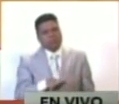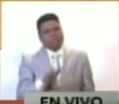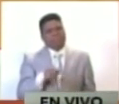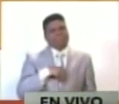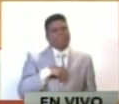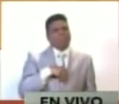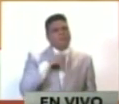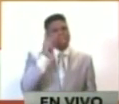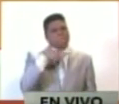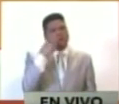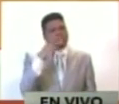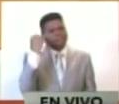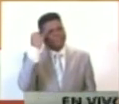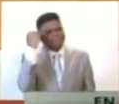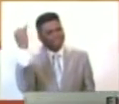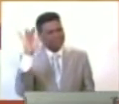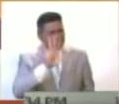ideológica.